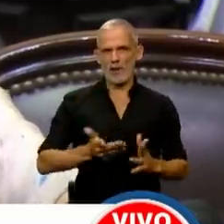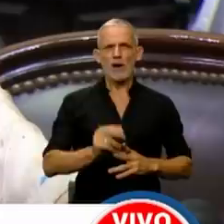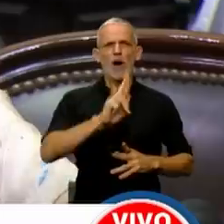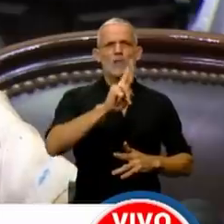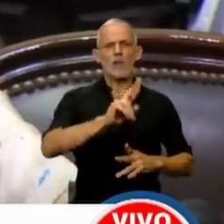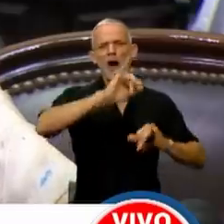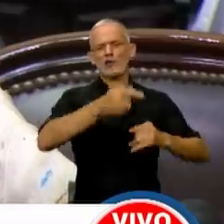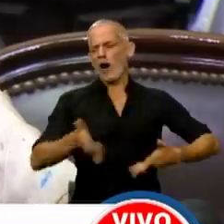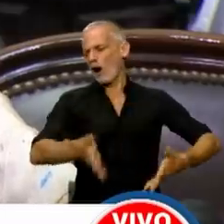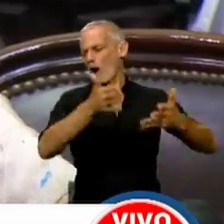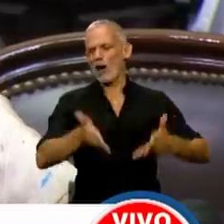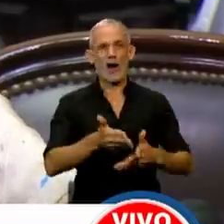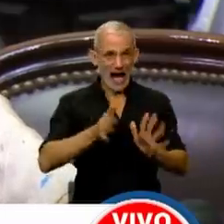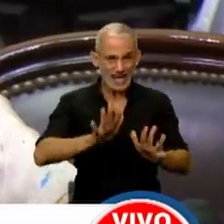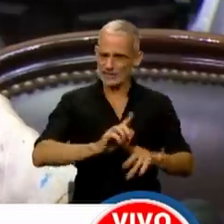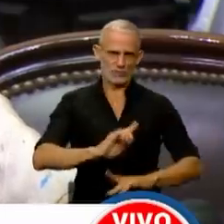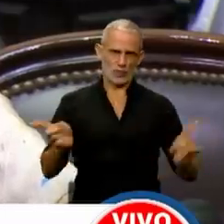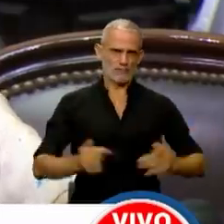autorizaciones extraordinarias para nadie,